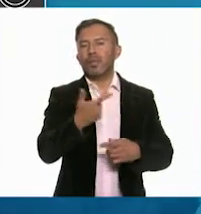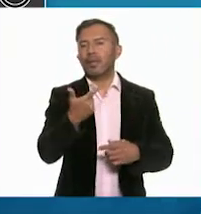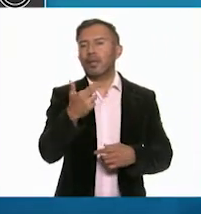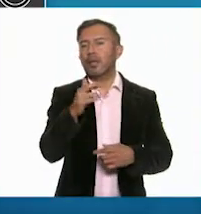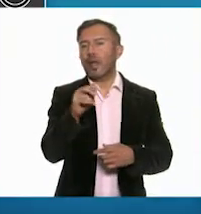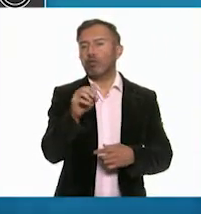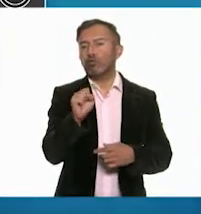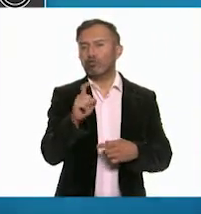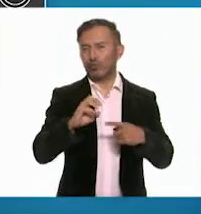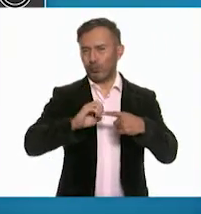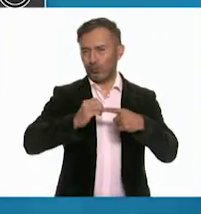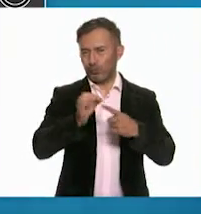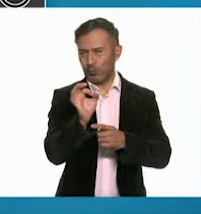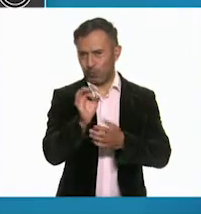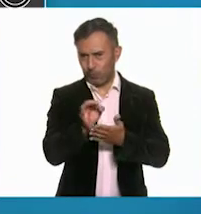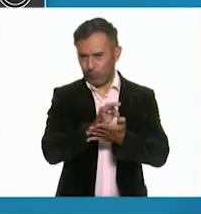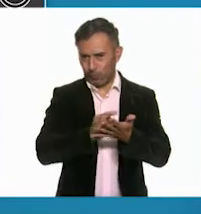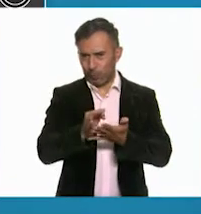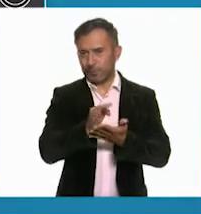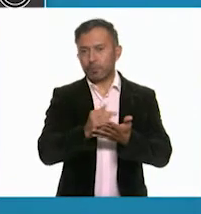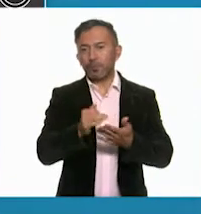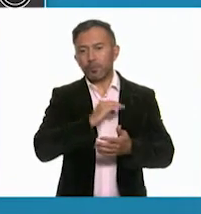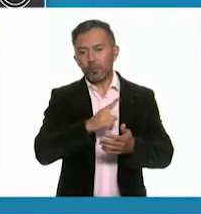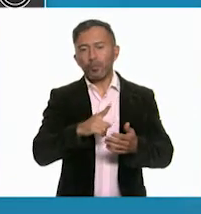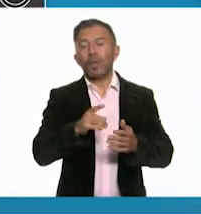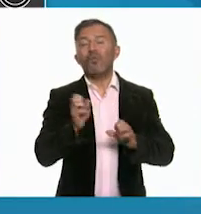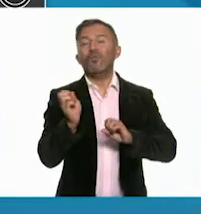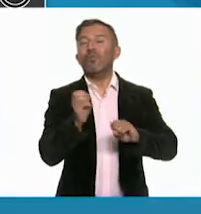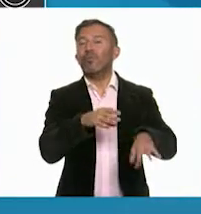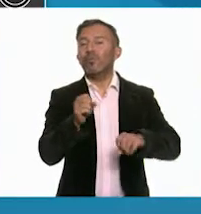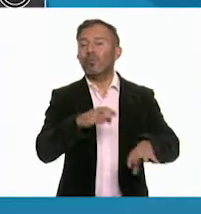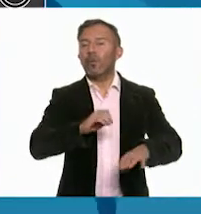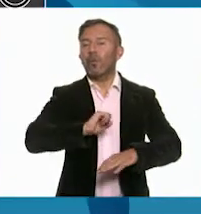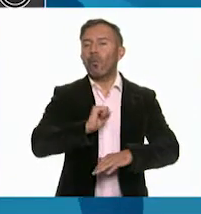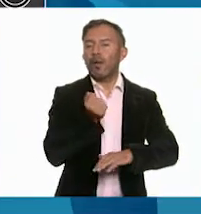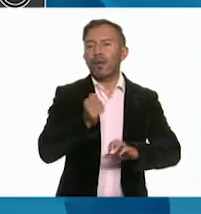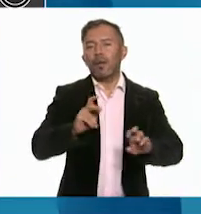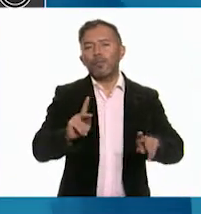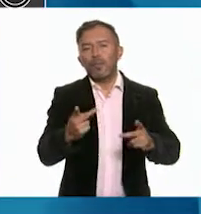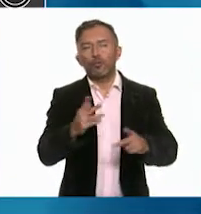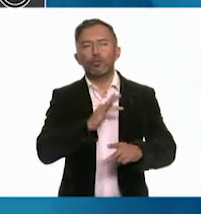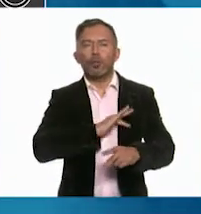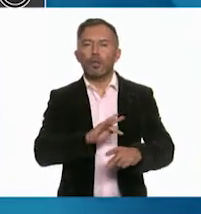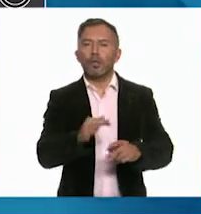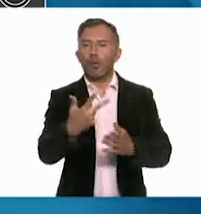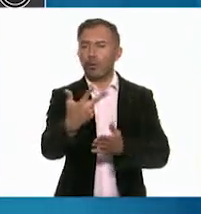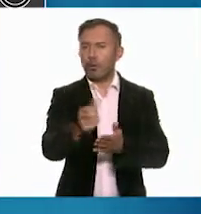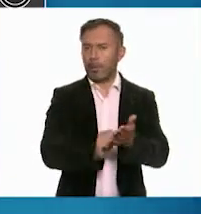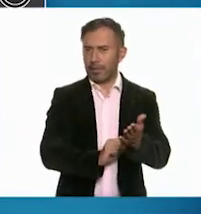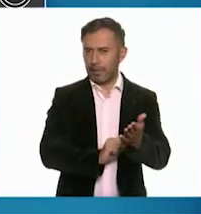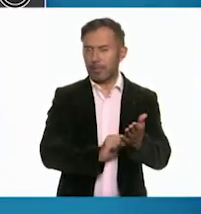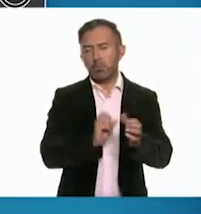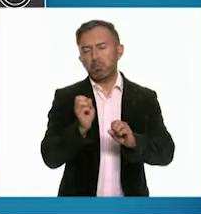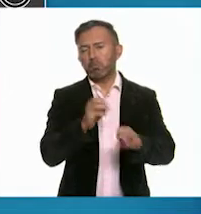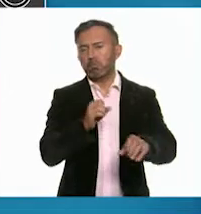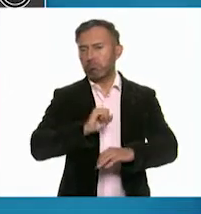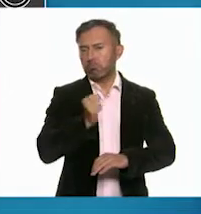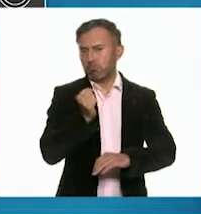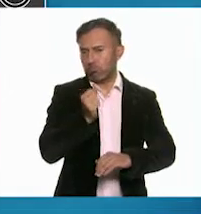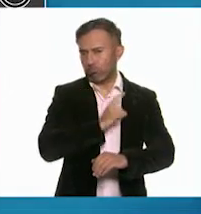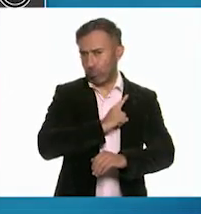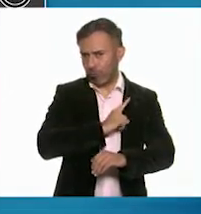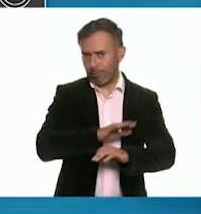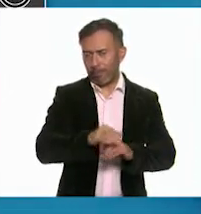aunque en este lugar la función de almacenaje y venta de granos solo duró unos 8 meses. Pero déjame seguir